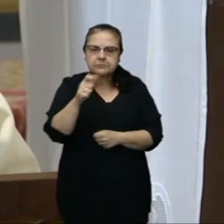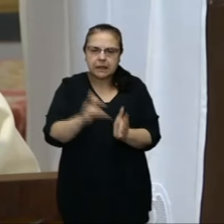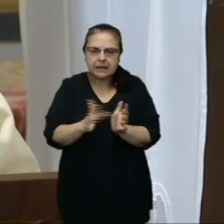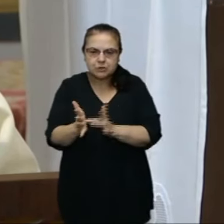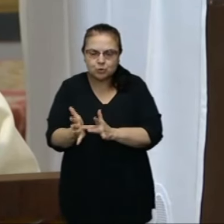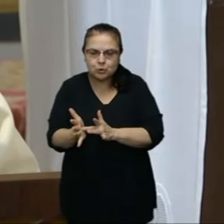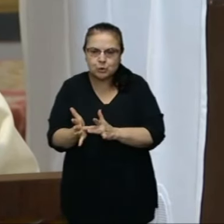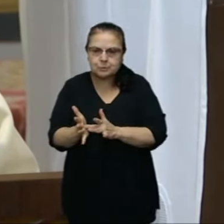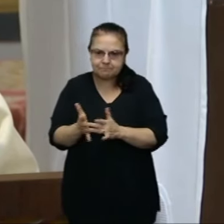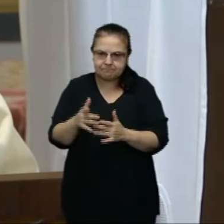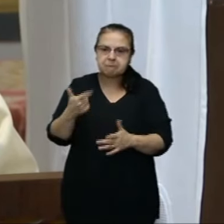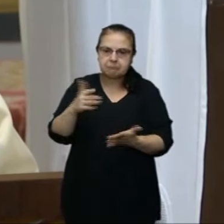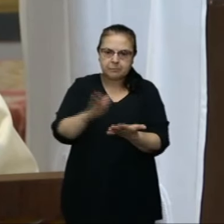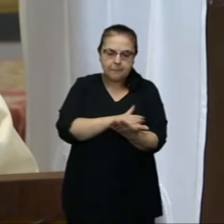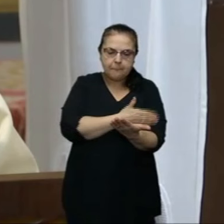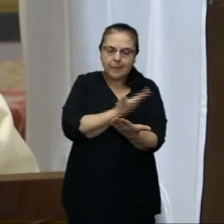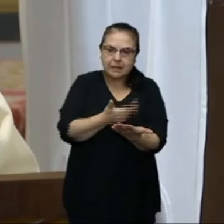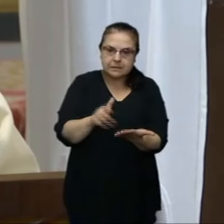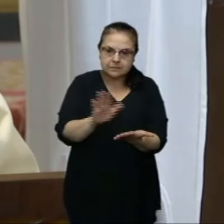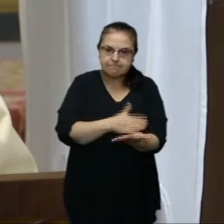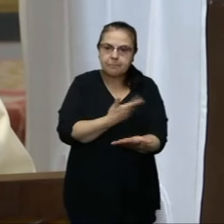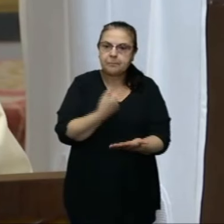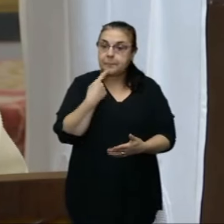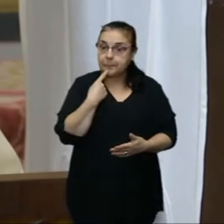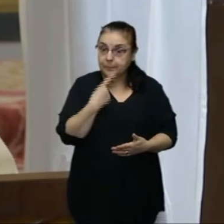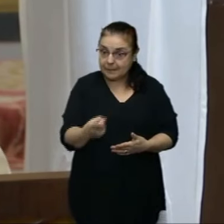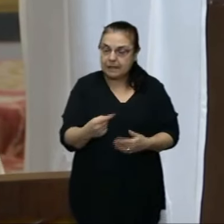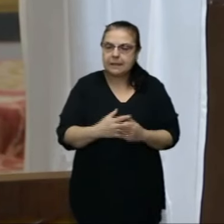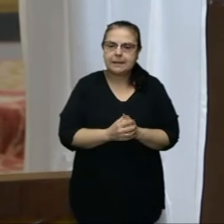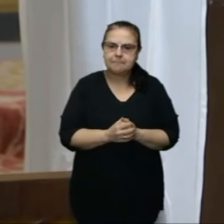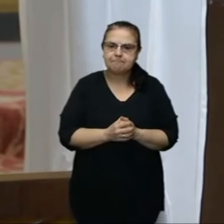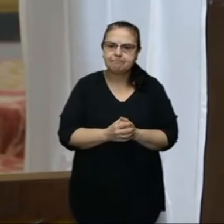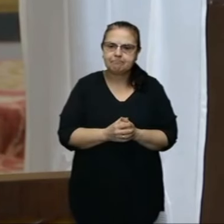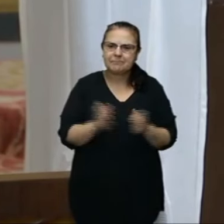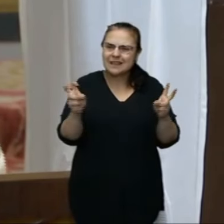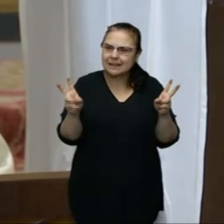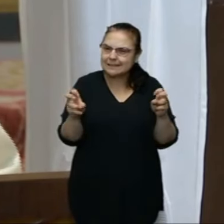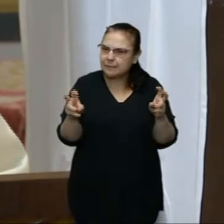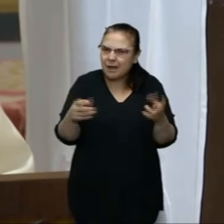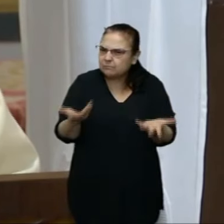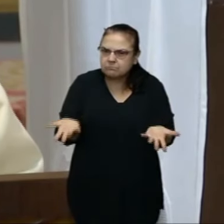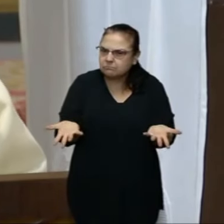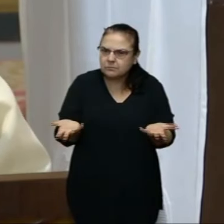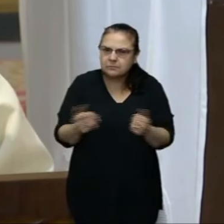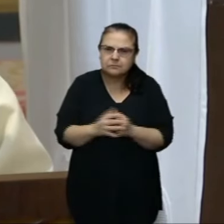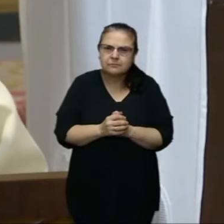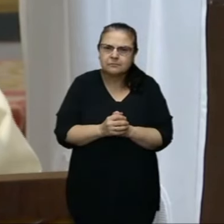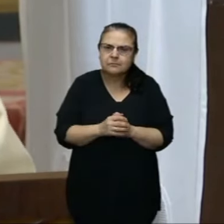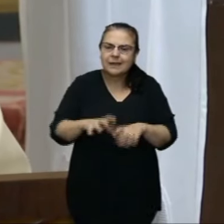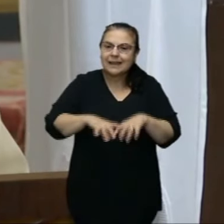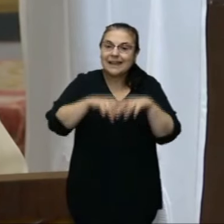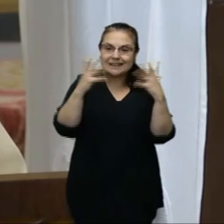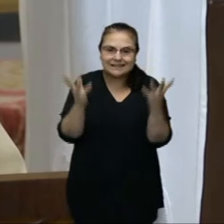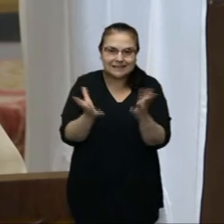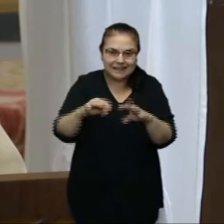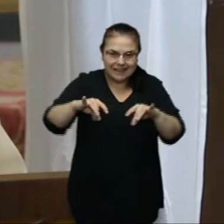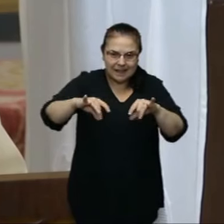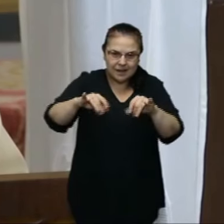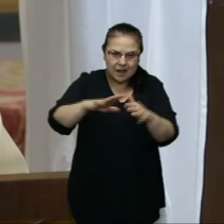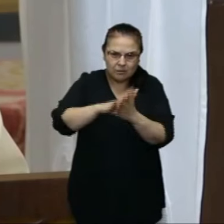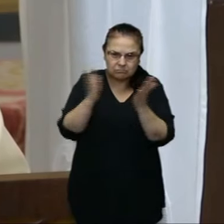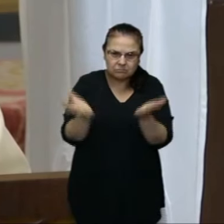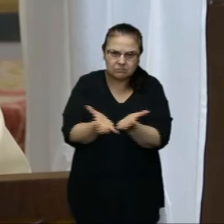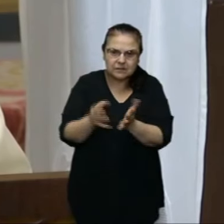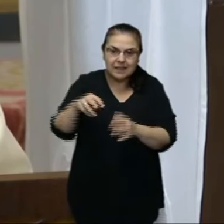pasaje del Antiguo Testamento donde también se habla de la tierra de Zabulón y Neftalí, que ha